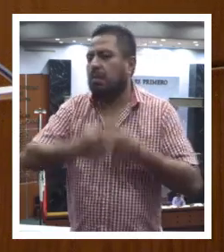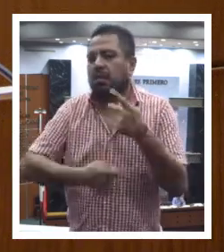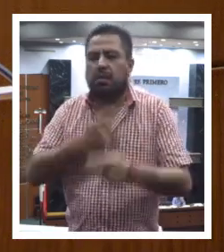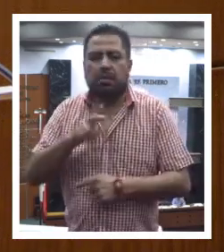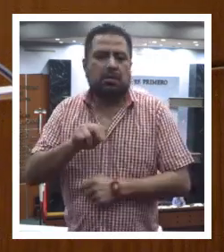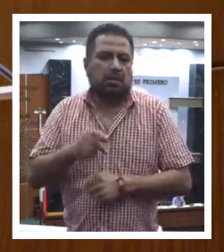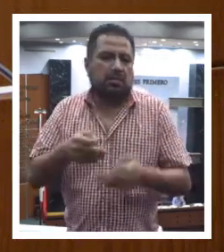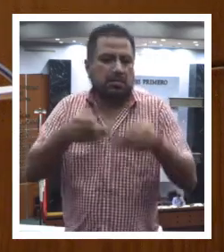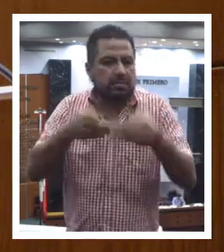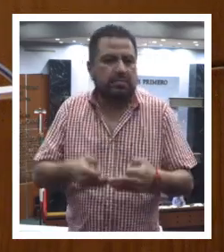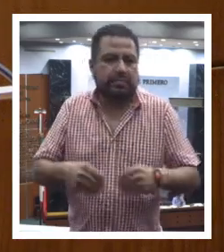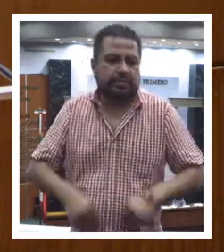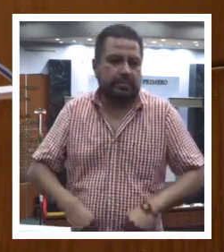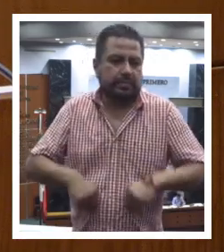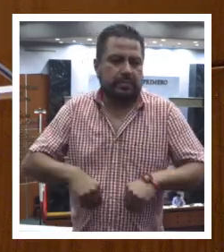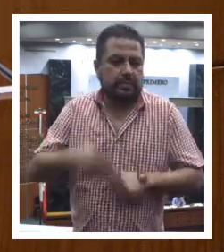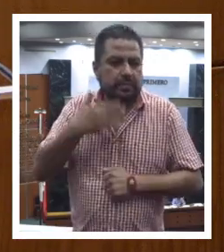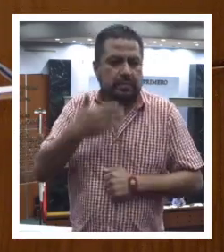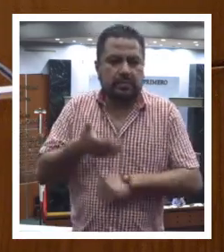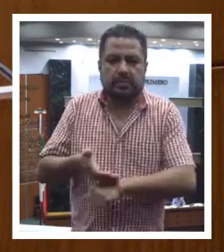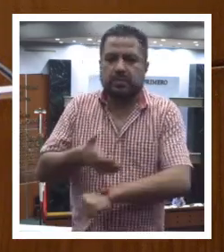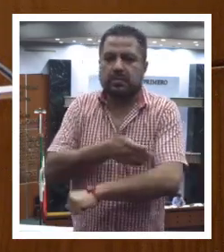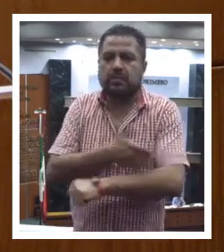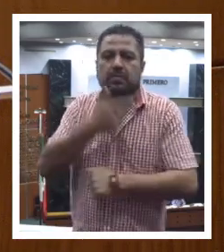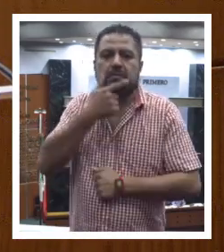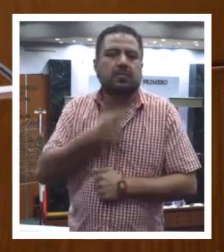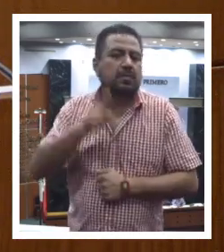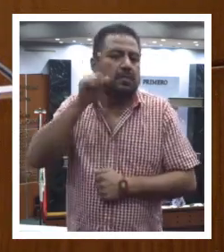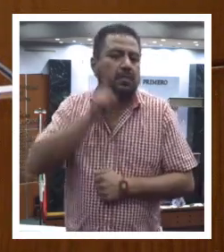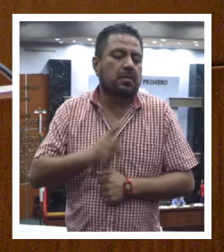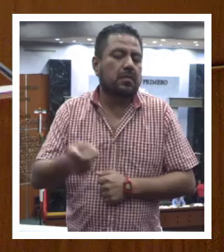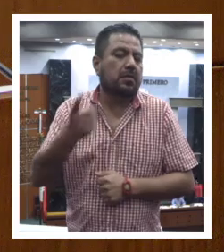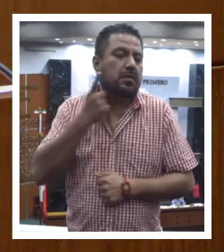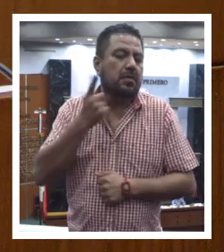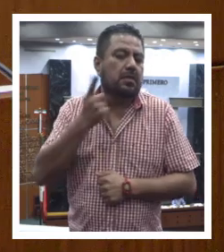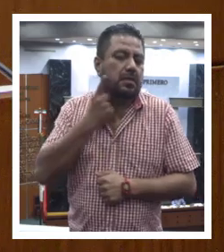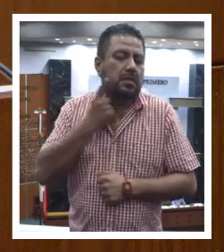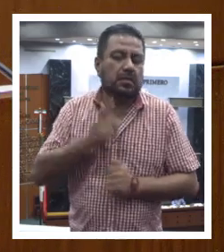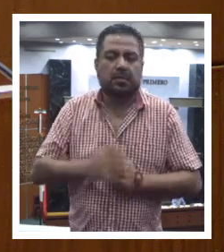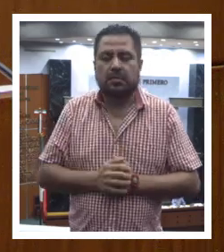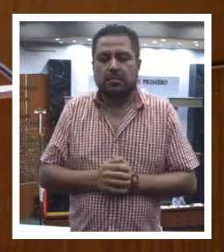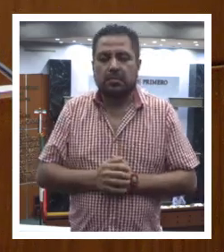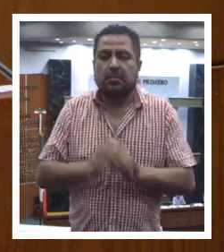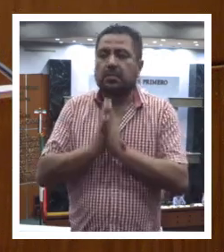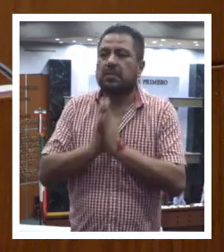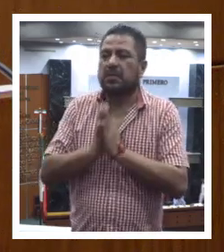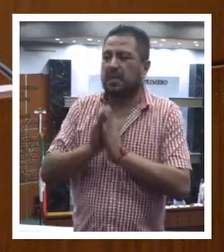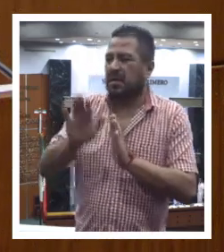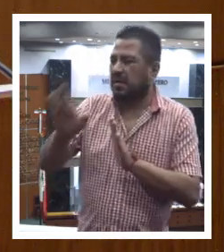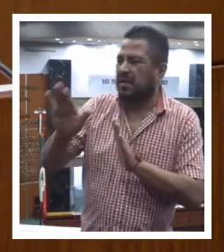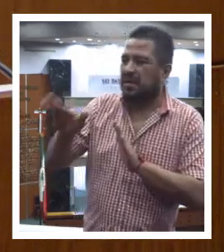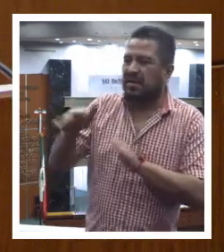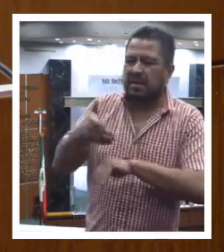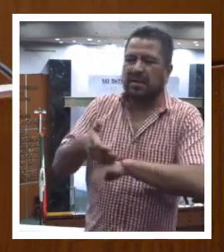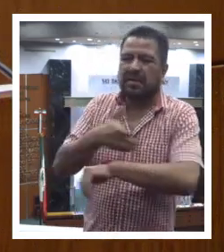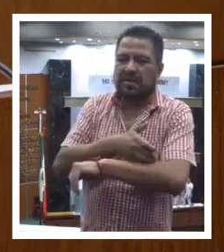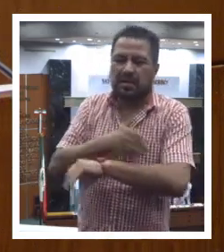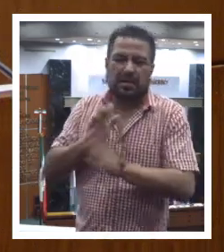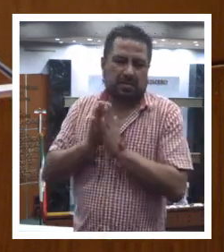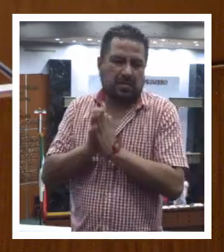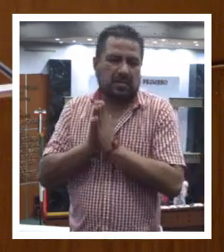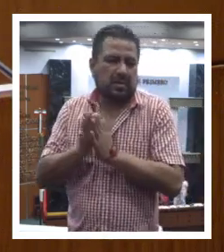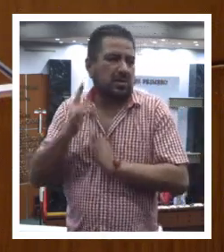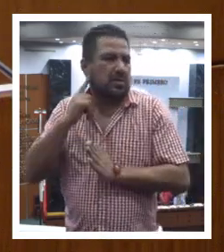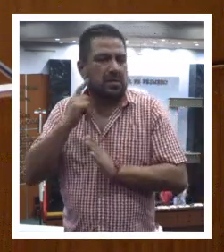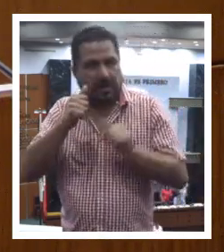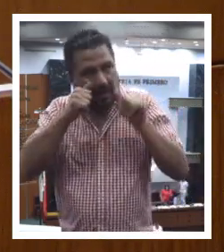una realidad. Compañeras y compañeros diputados. Compañeras, compañeros, les solicito prestar atención a